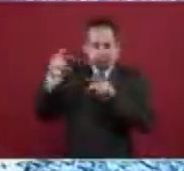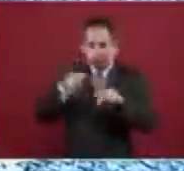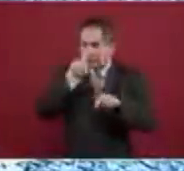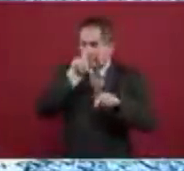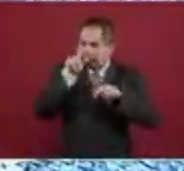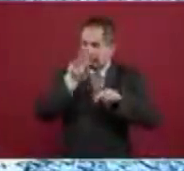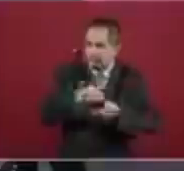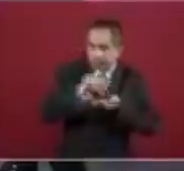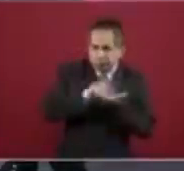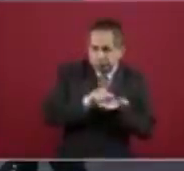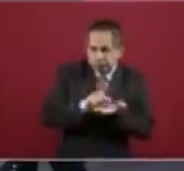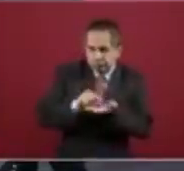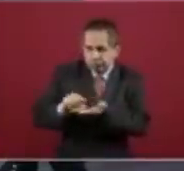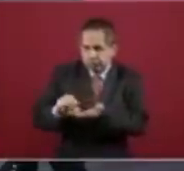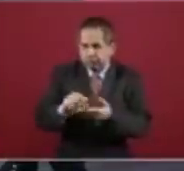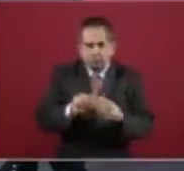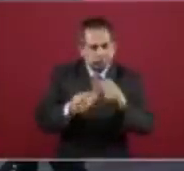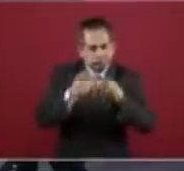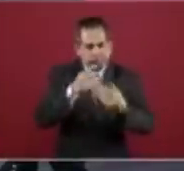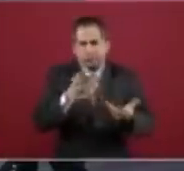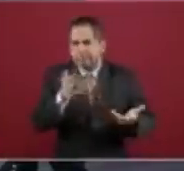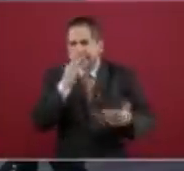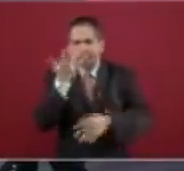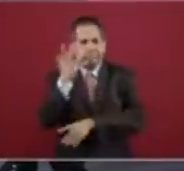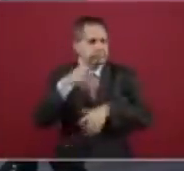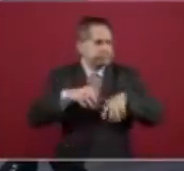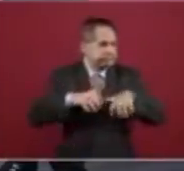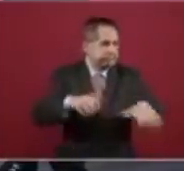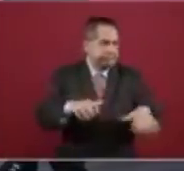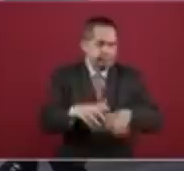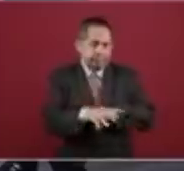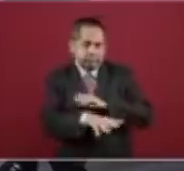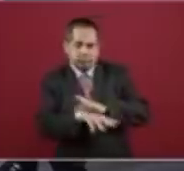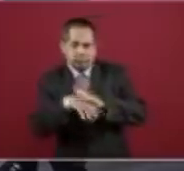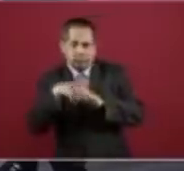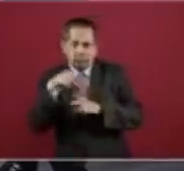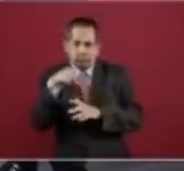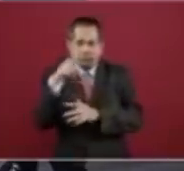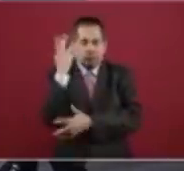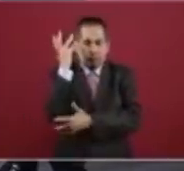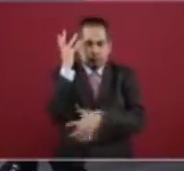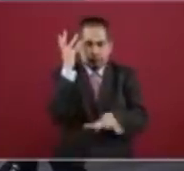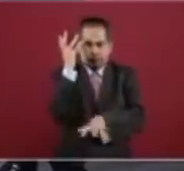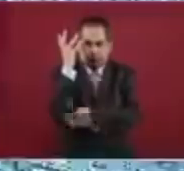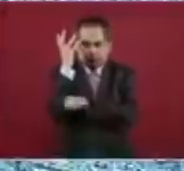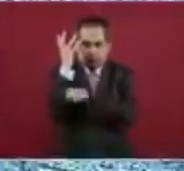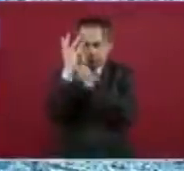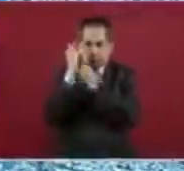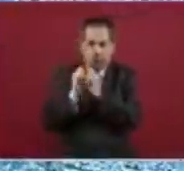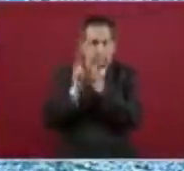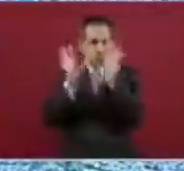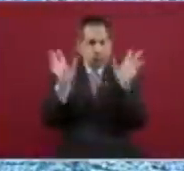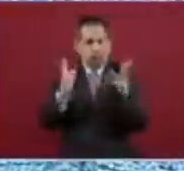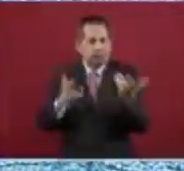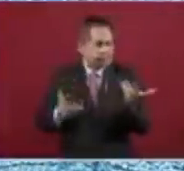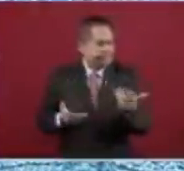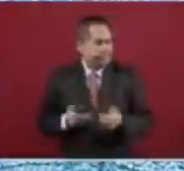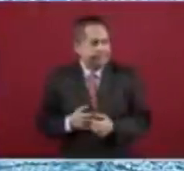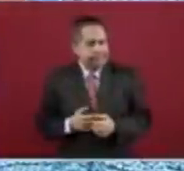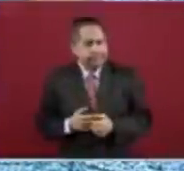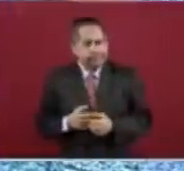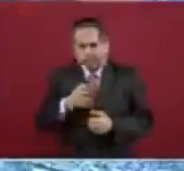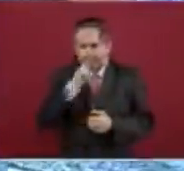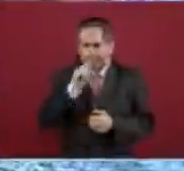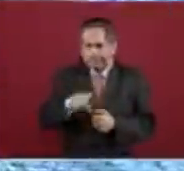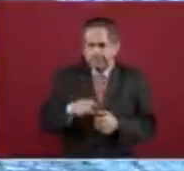donde beber y aparte sirva para alimentar los árboles. Y ese destino cultural del agua, es decir, el agua como destino cultural, por supuesto